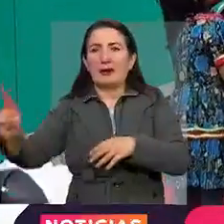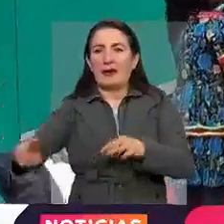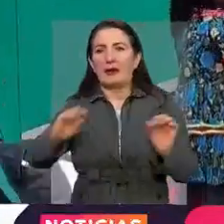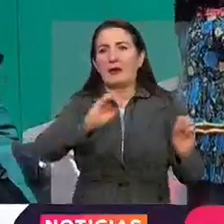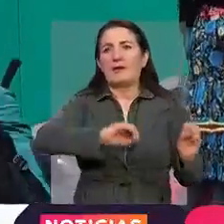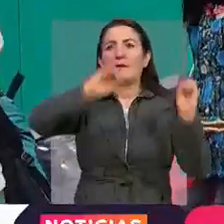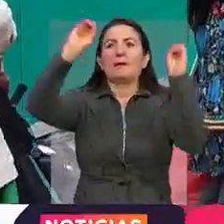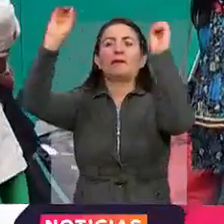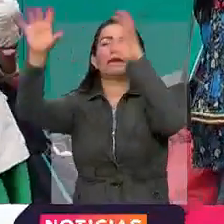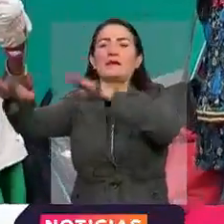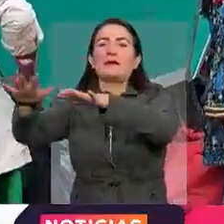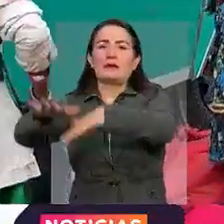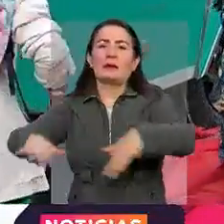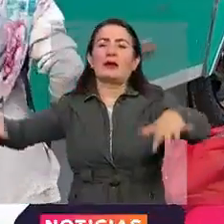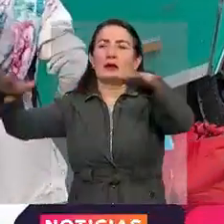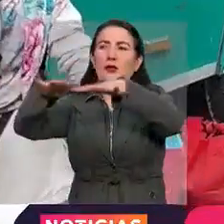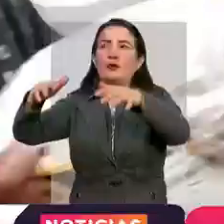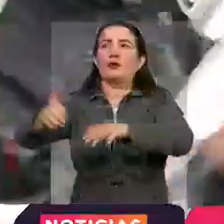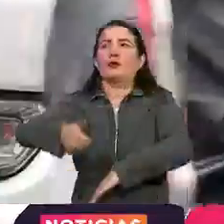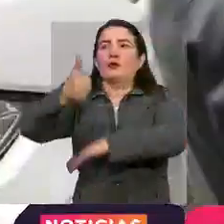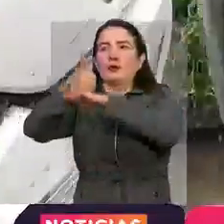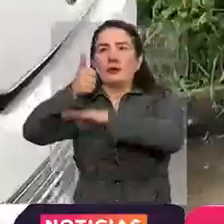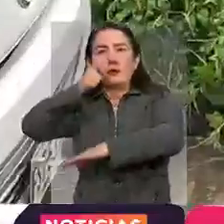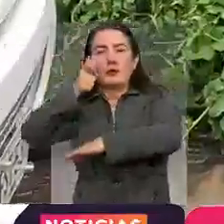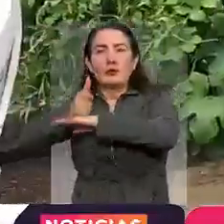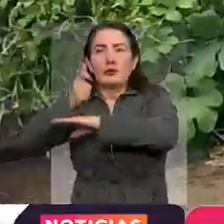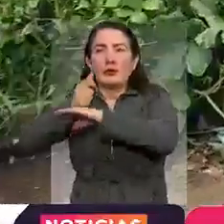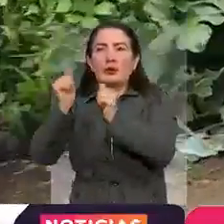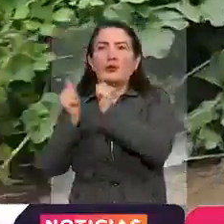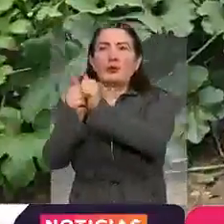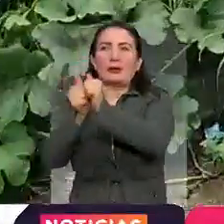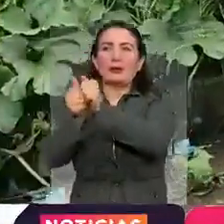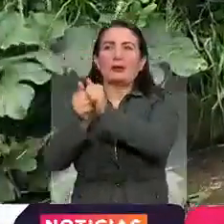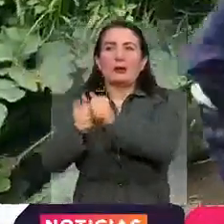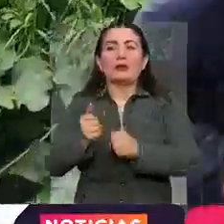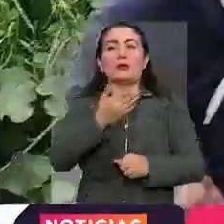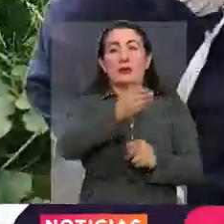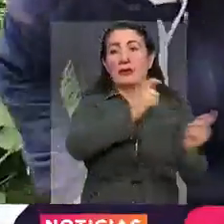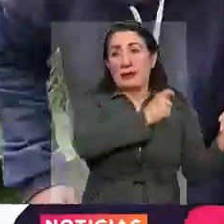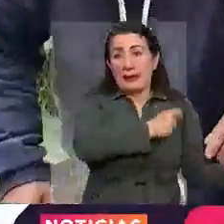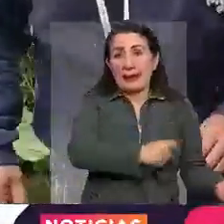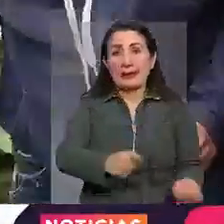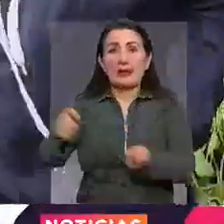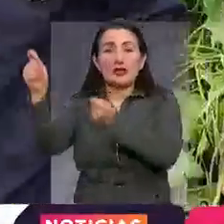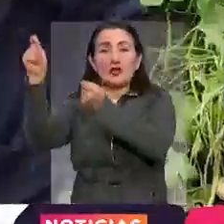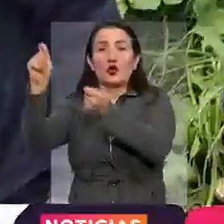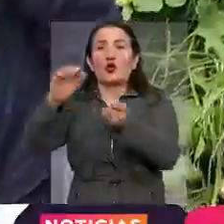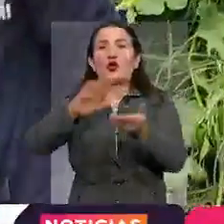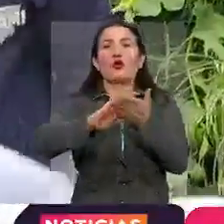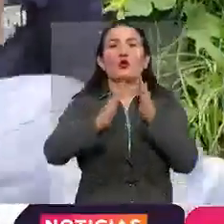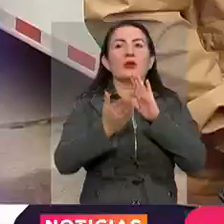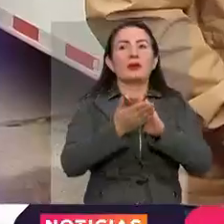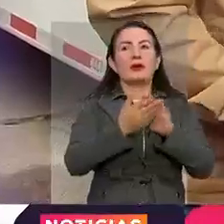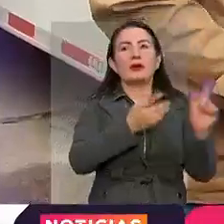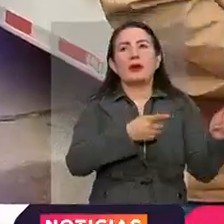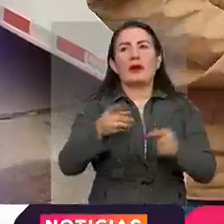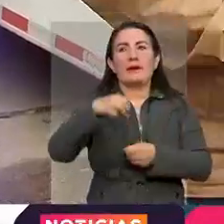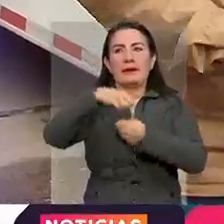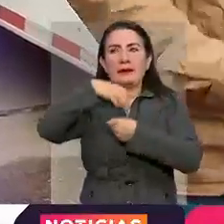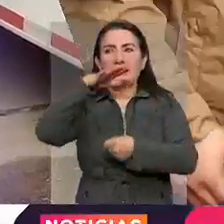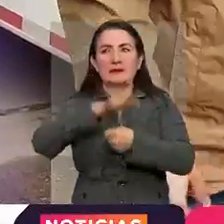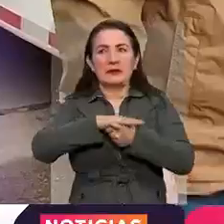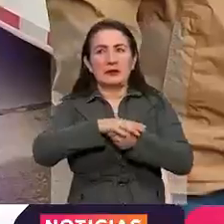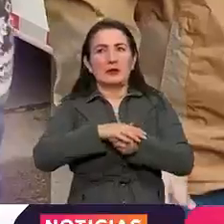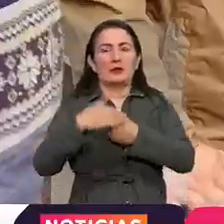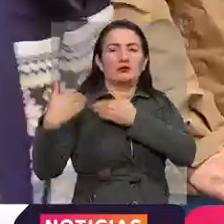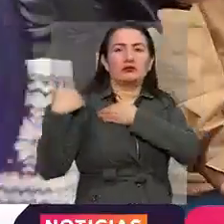las autoridades del territorio harán efectivo el acompañamiento. Para el regreso de estas comunidades, el distrito se encargó